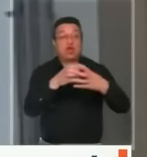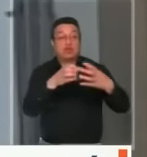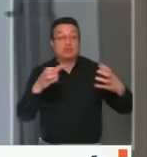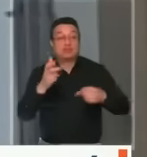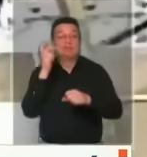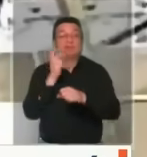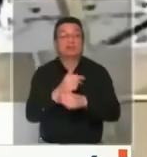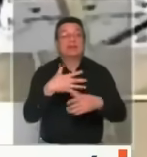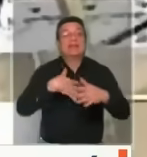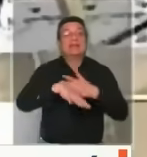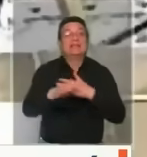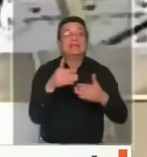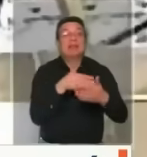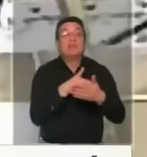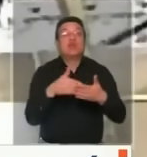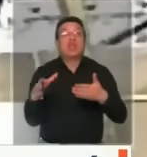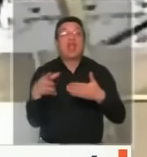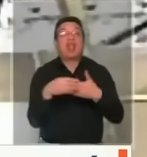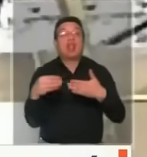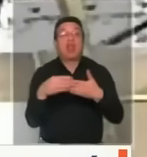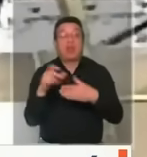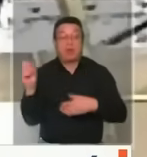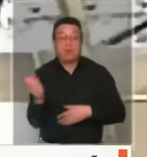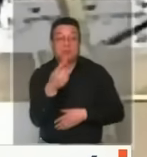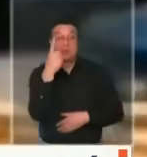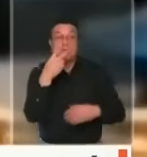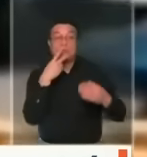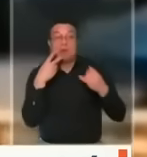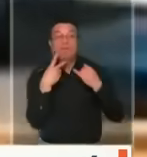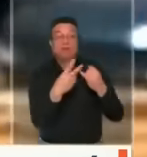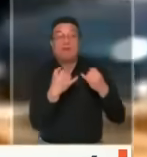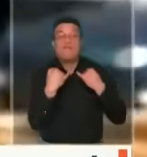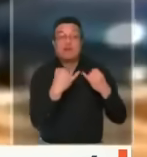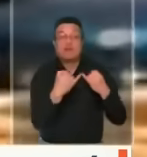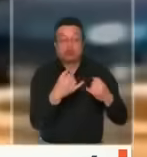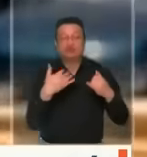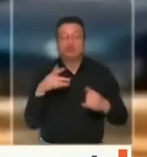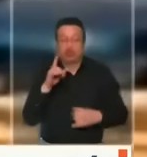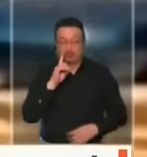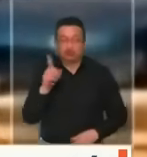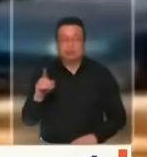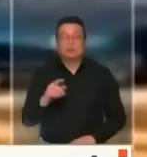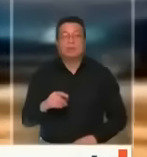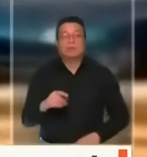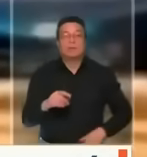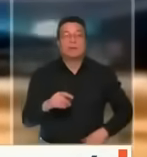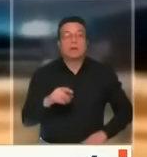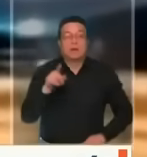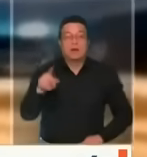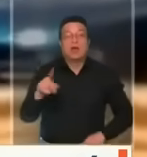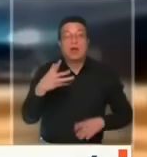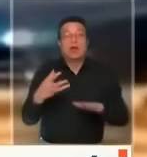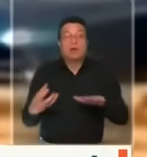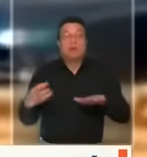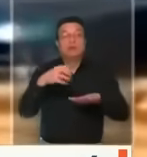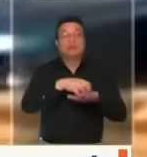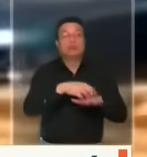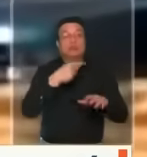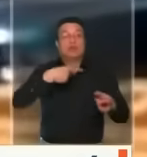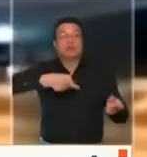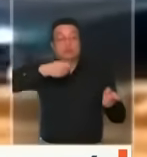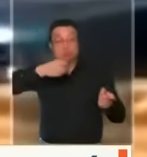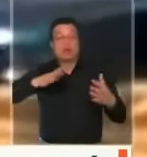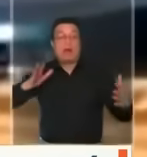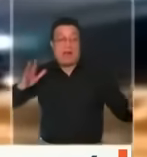15 millones de dólares, esa es la primera información que entrega cuando 27 sale. Clave 37, portaría clave 10 larga,